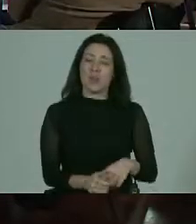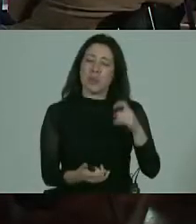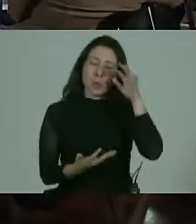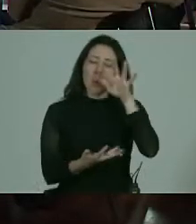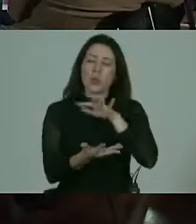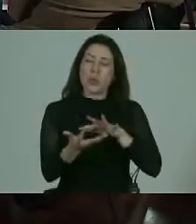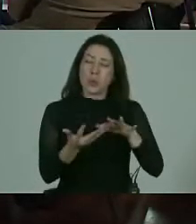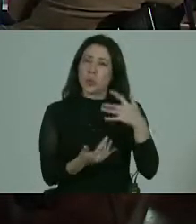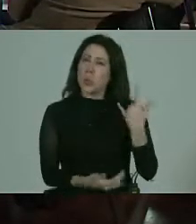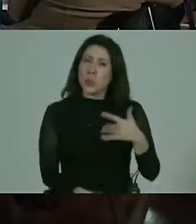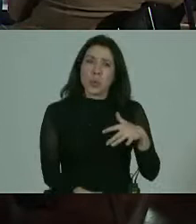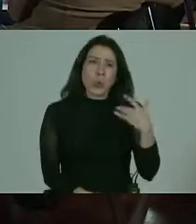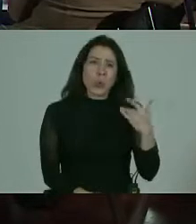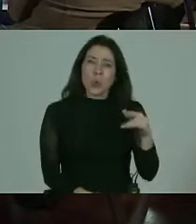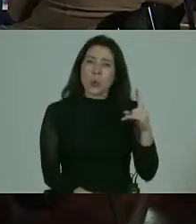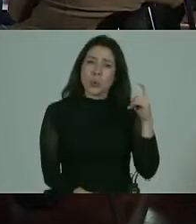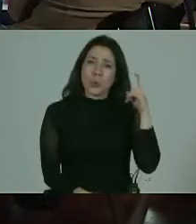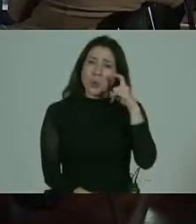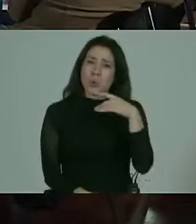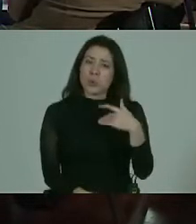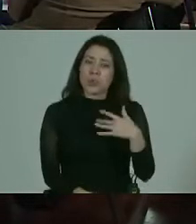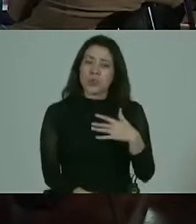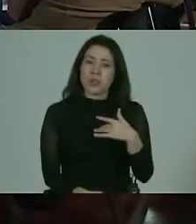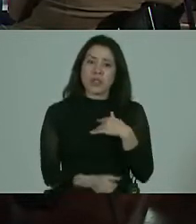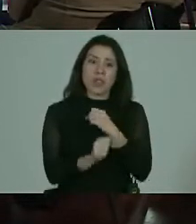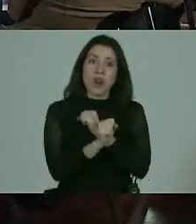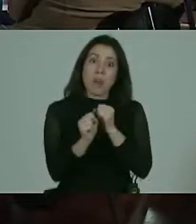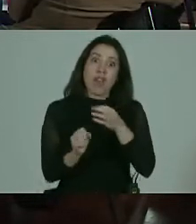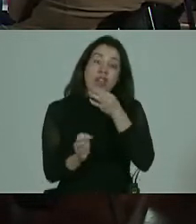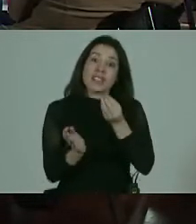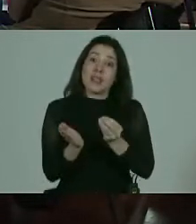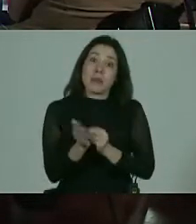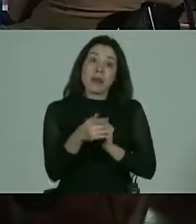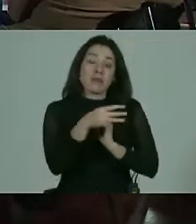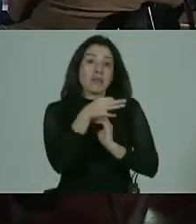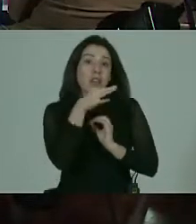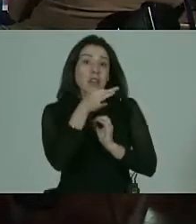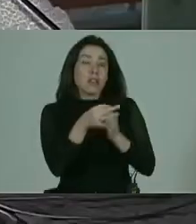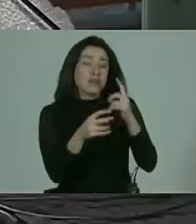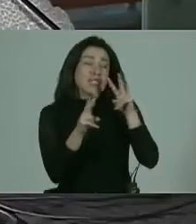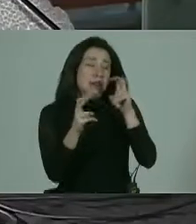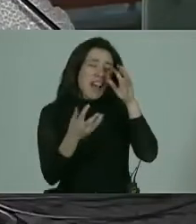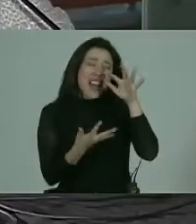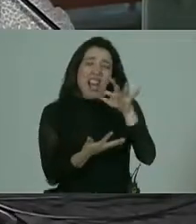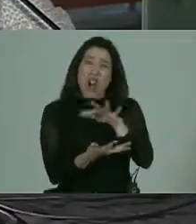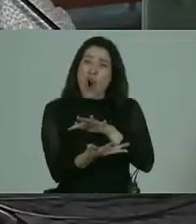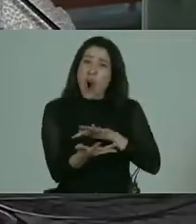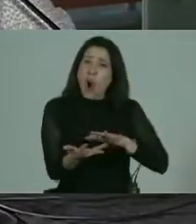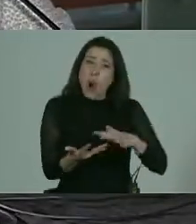complejo no podría añadir más tema complejísimo